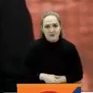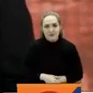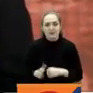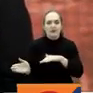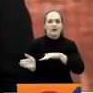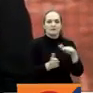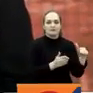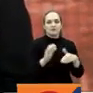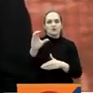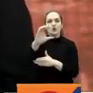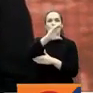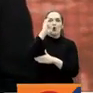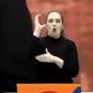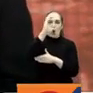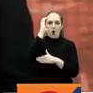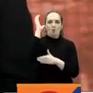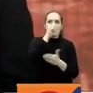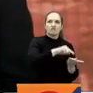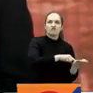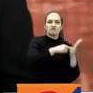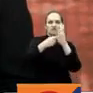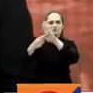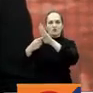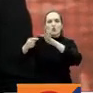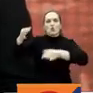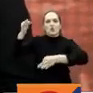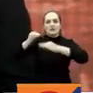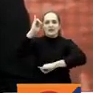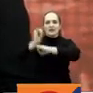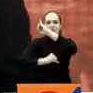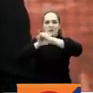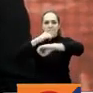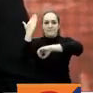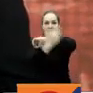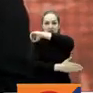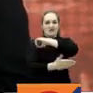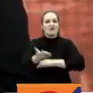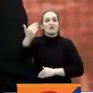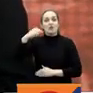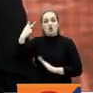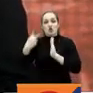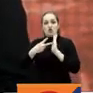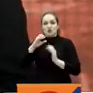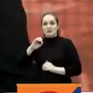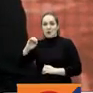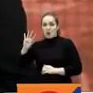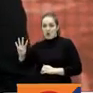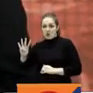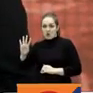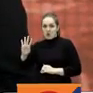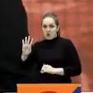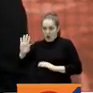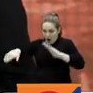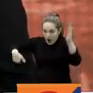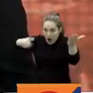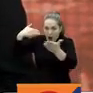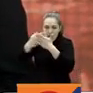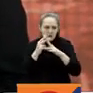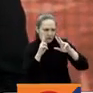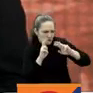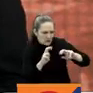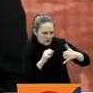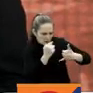Corte Penal Internacional. Desde 2004, el organismo internacional realizaba seguimiento al Estado para verificar su capacidad